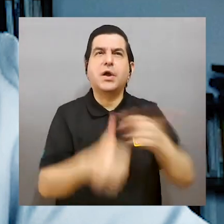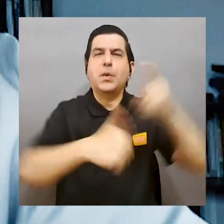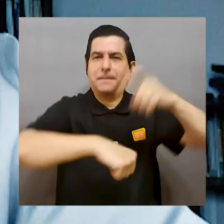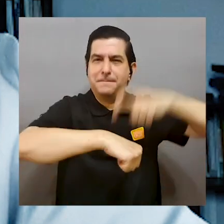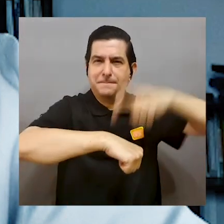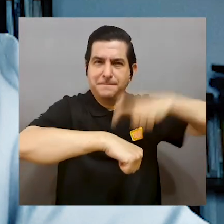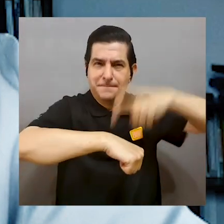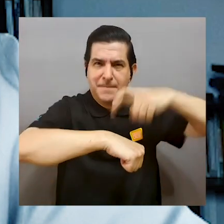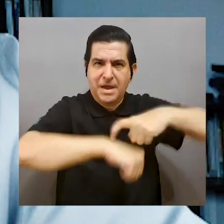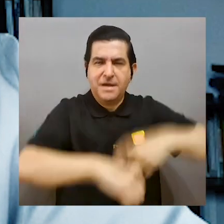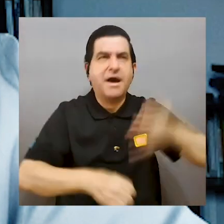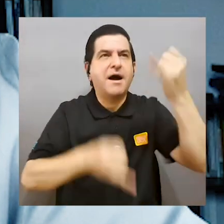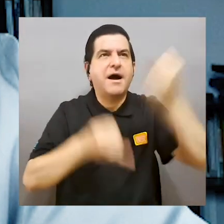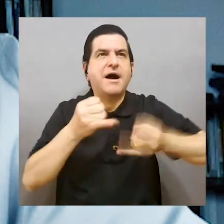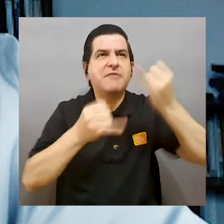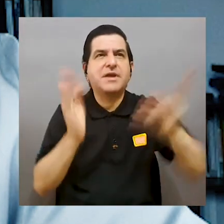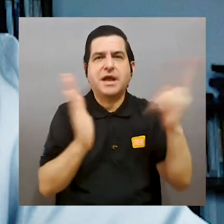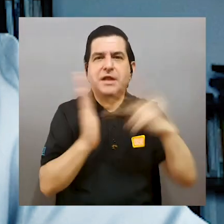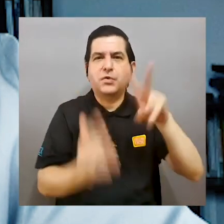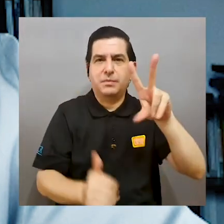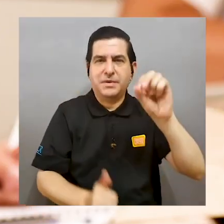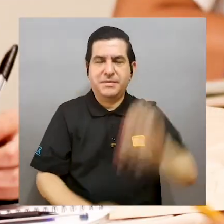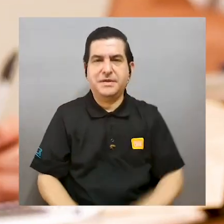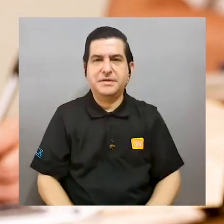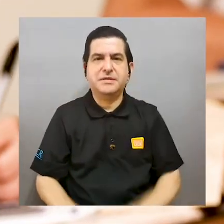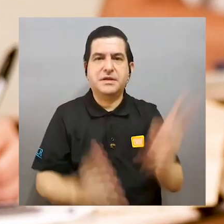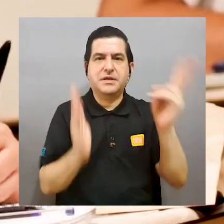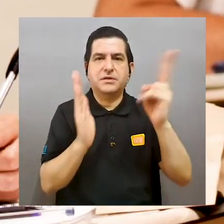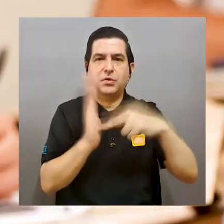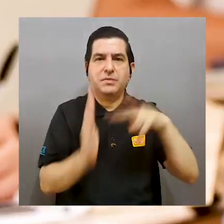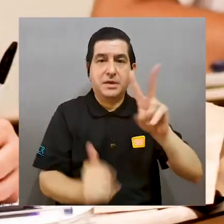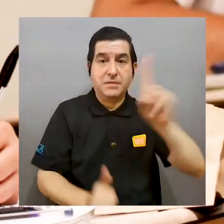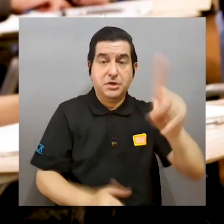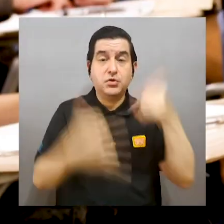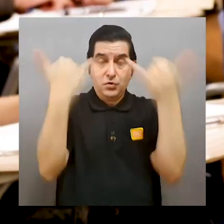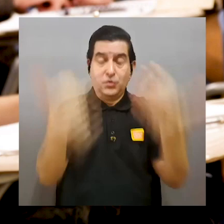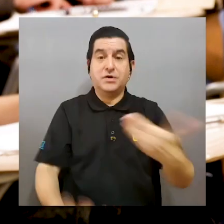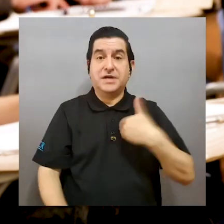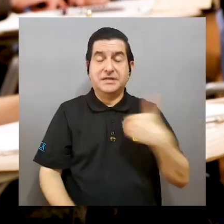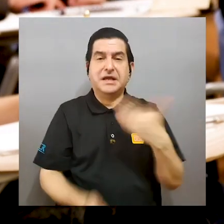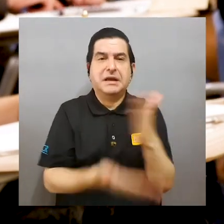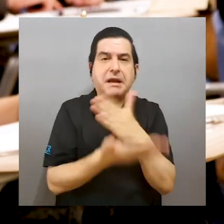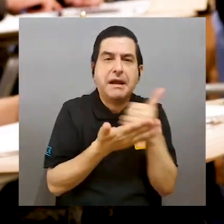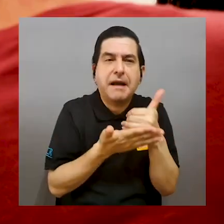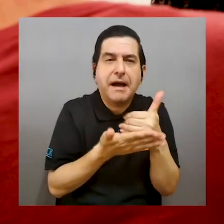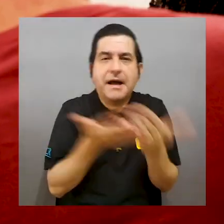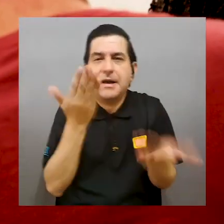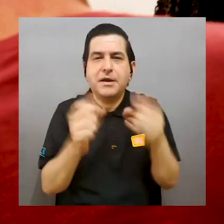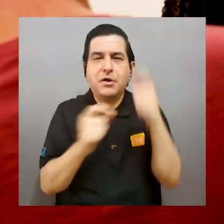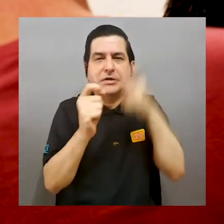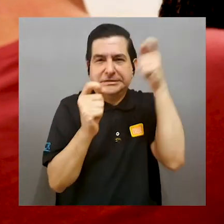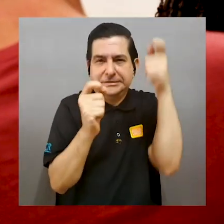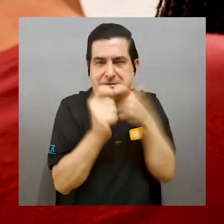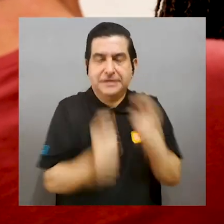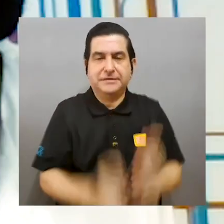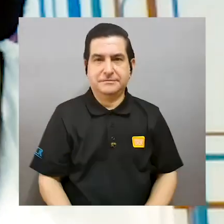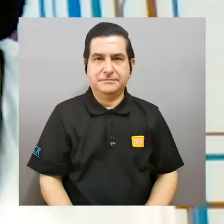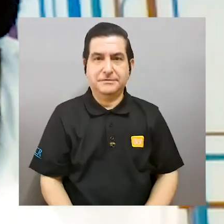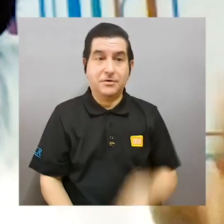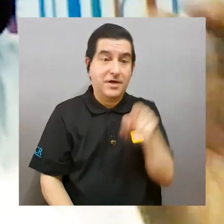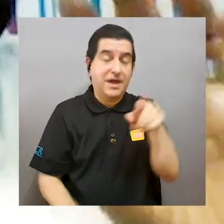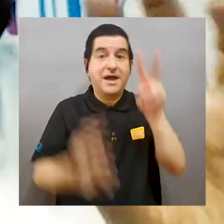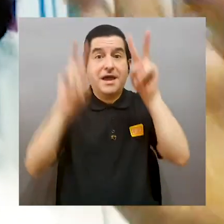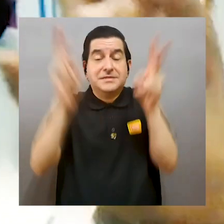una primera fase que tiene que estar a final del 2020 y para el 2021 ya se espera tener algo más concreto. Ese